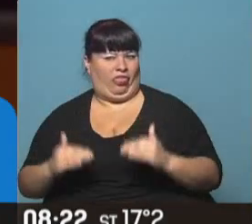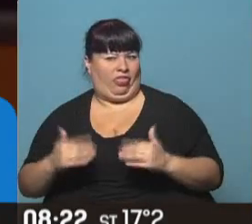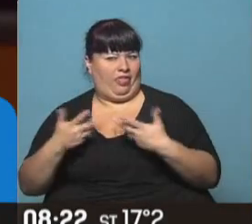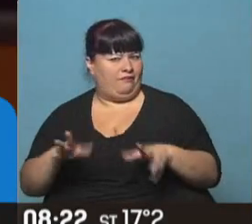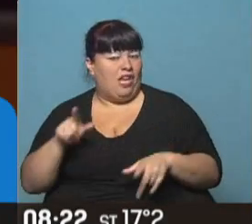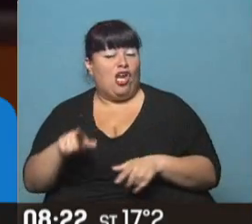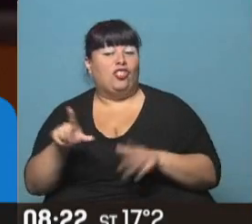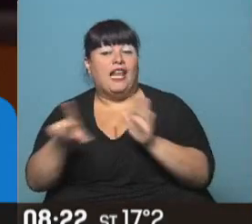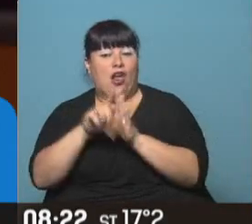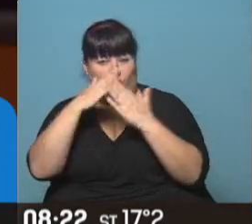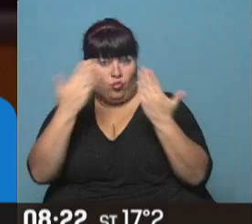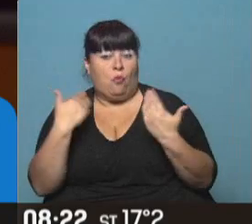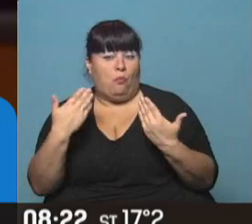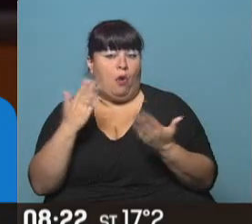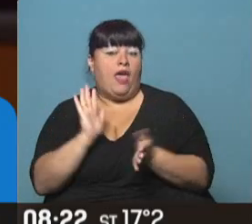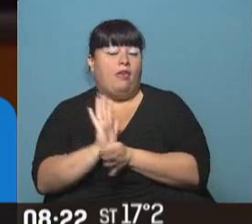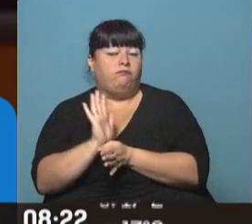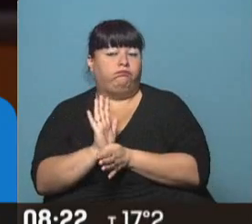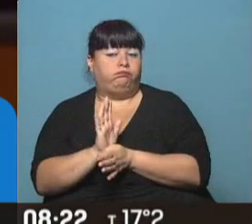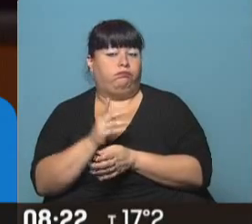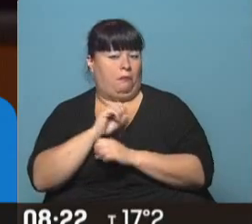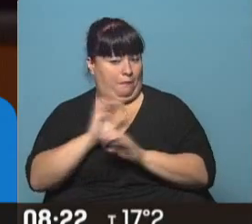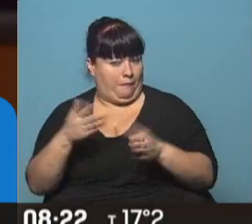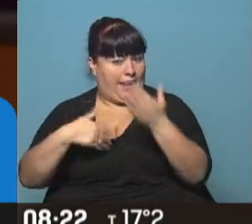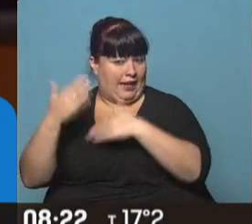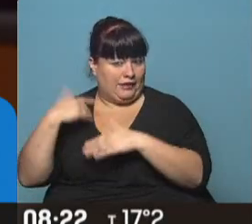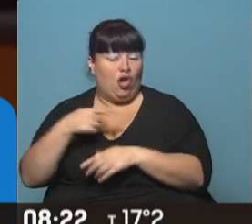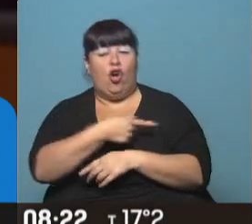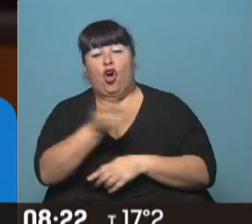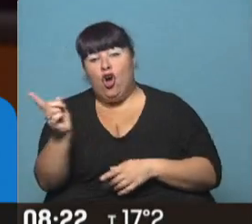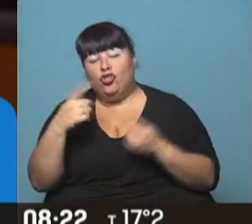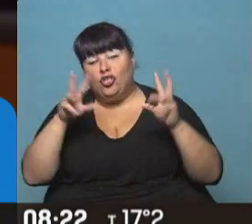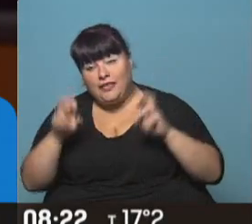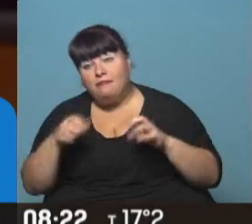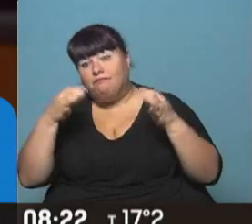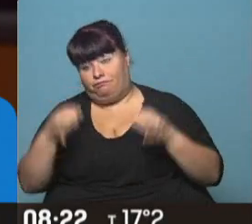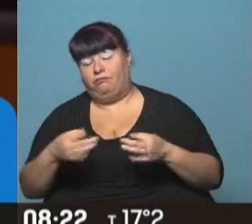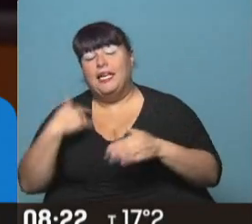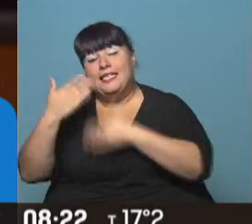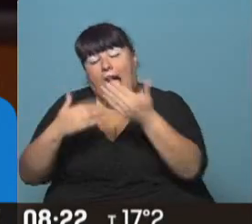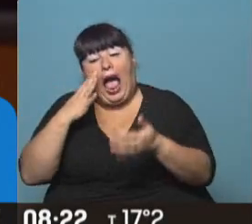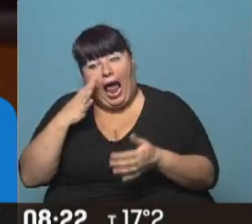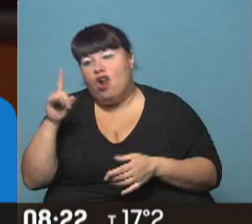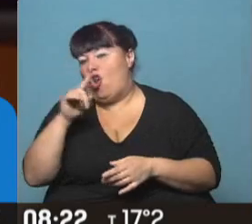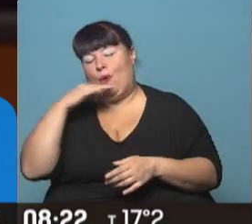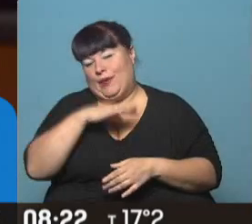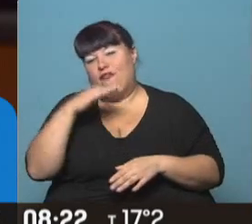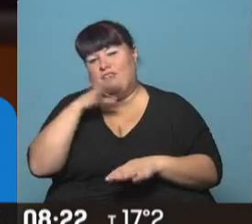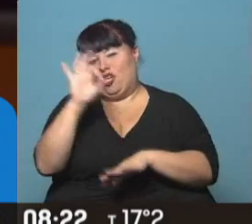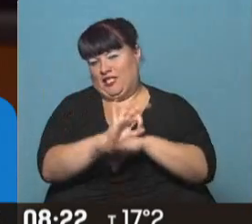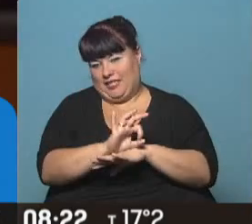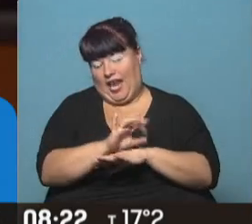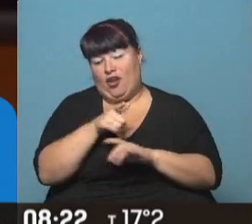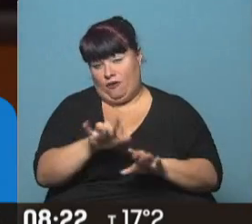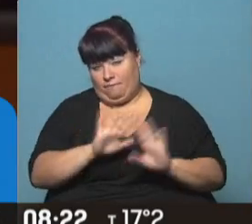Entonces, en términos constitucionales podría considerarse regresiva. Con el resto de los temas, si bien es un avance, no con el vino, que el vino queda en cero, lo